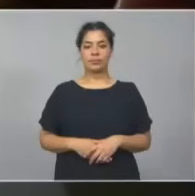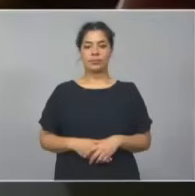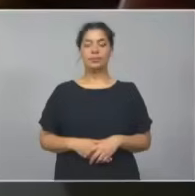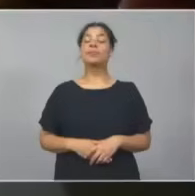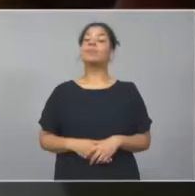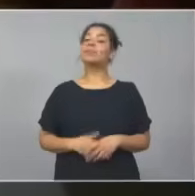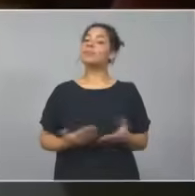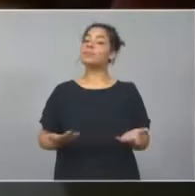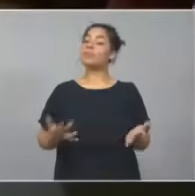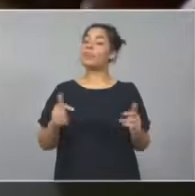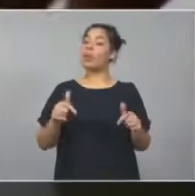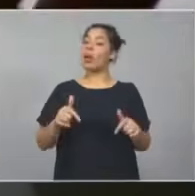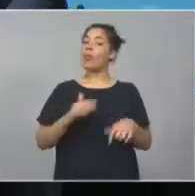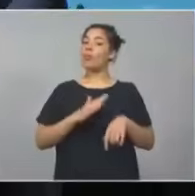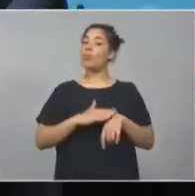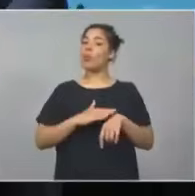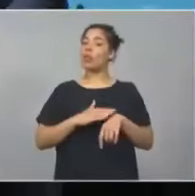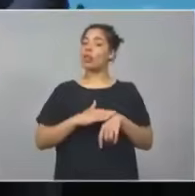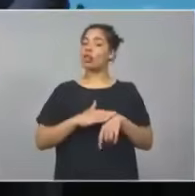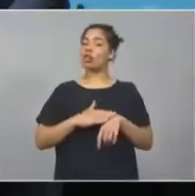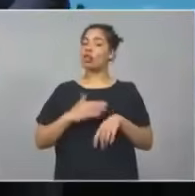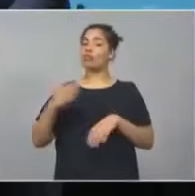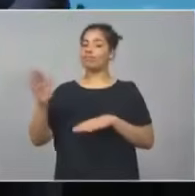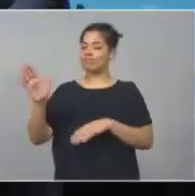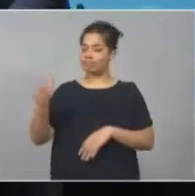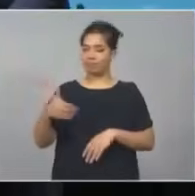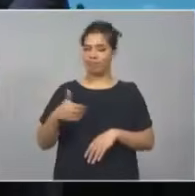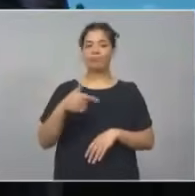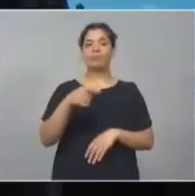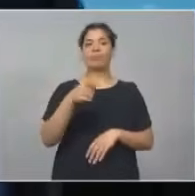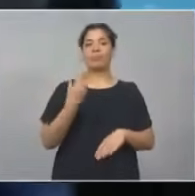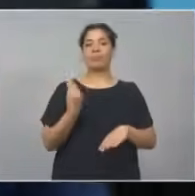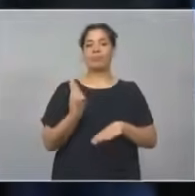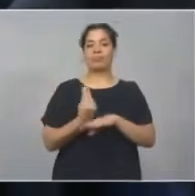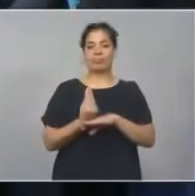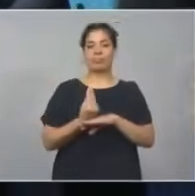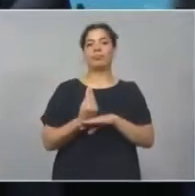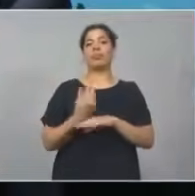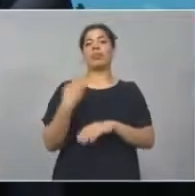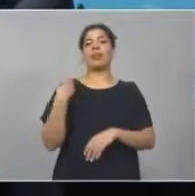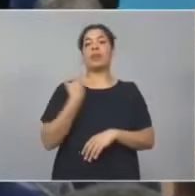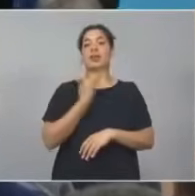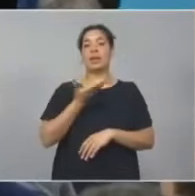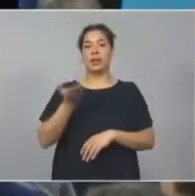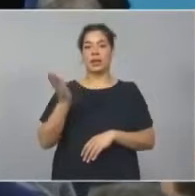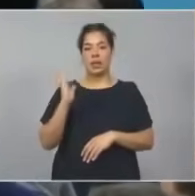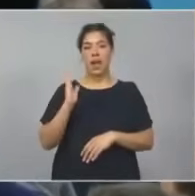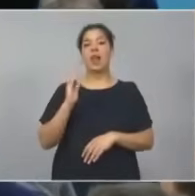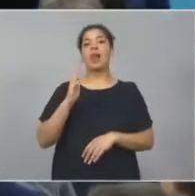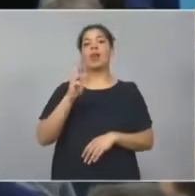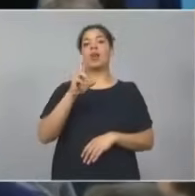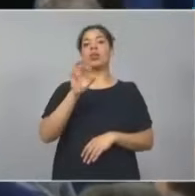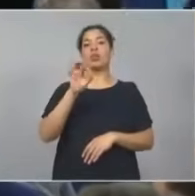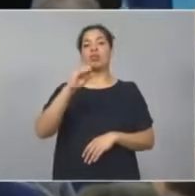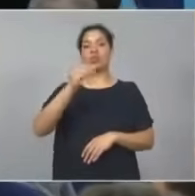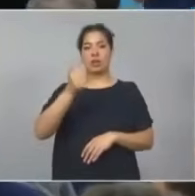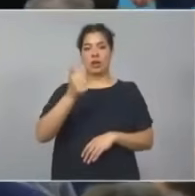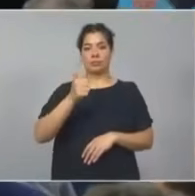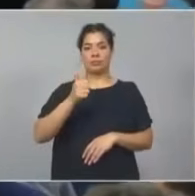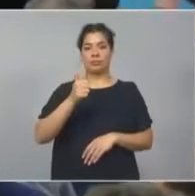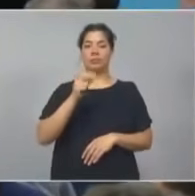Ahora es el momento de firmar al municipio de General Guido, Carlos Humberto Rocha.